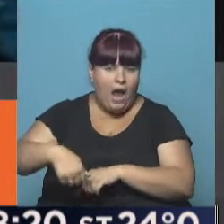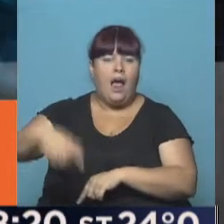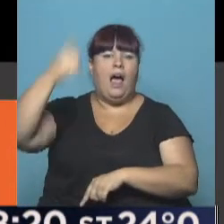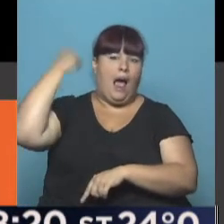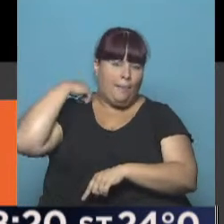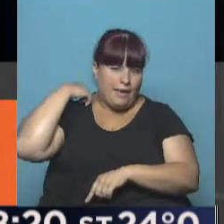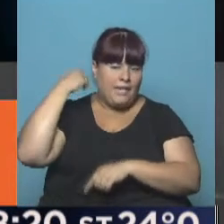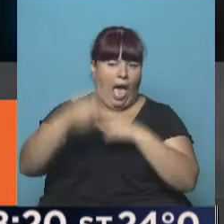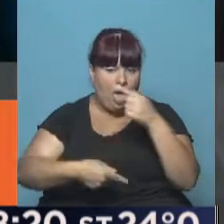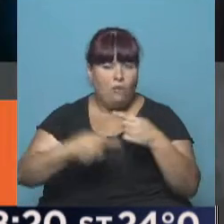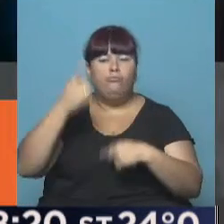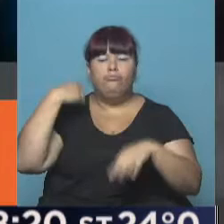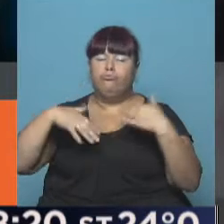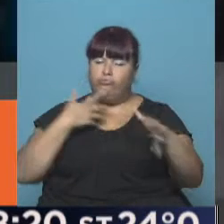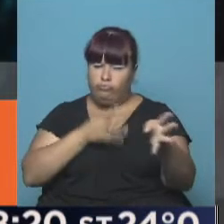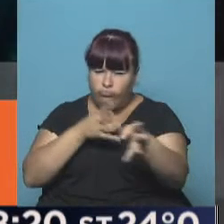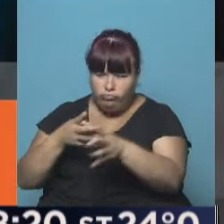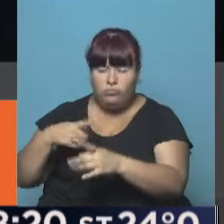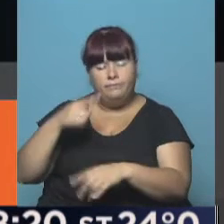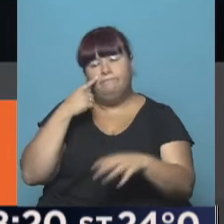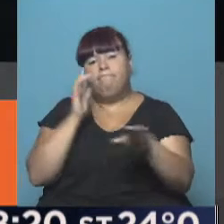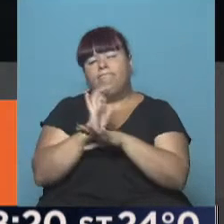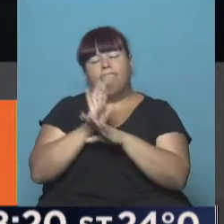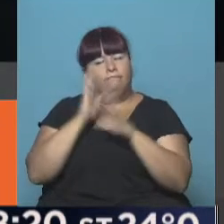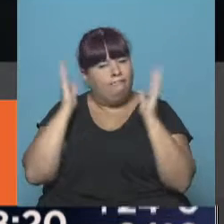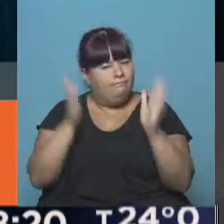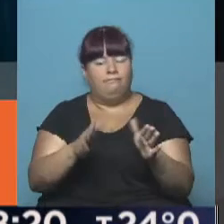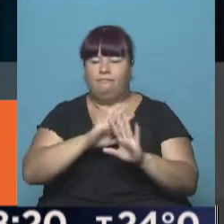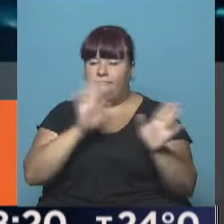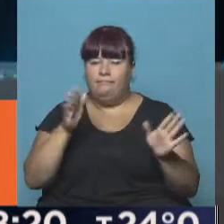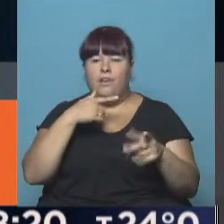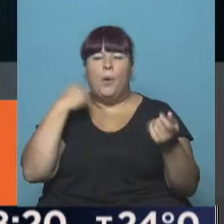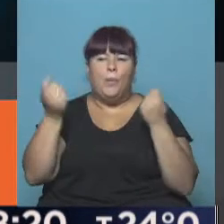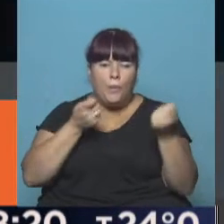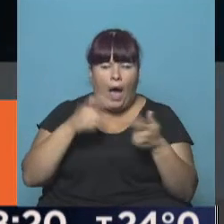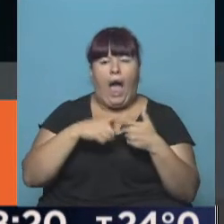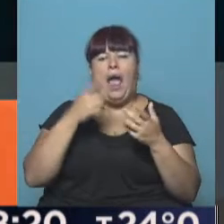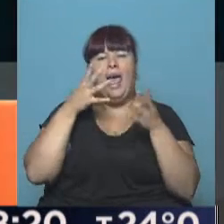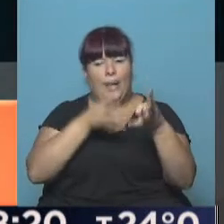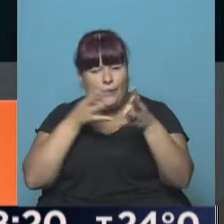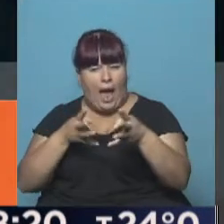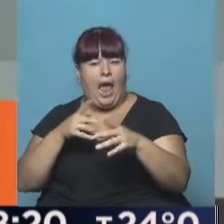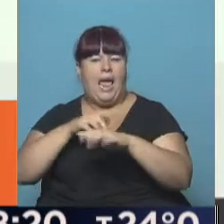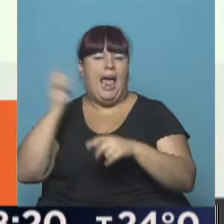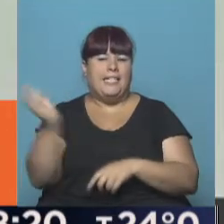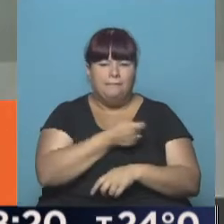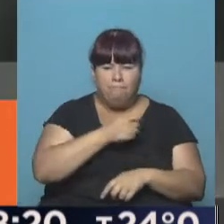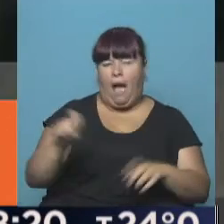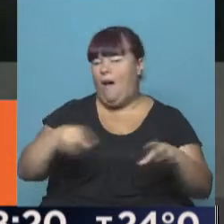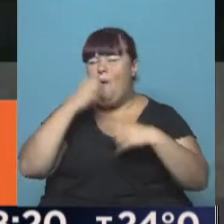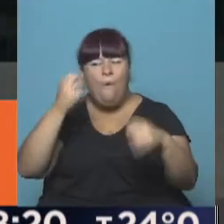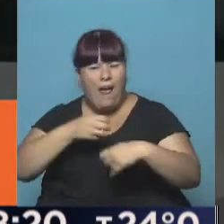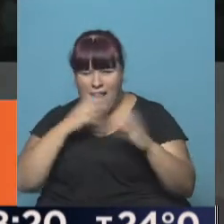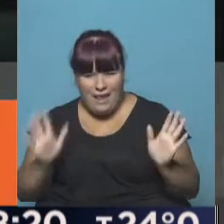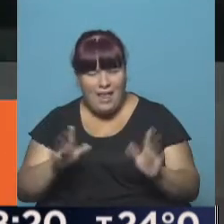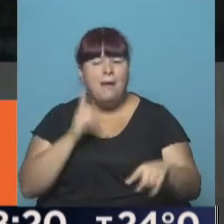ese pasado, muchísima acción, póngale todo lo que quiera en coreografías, en batallas, con espada, sin espada y con lo que quiera.